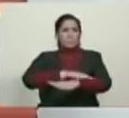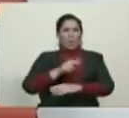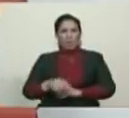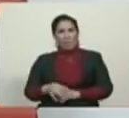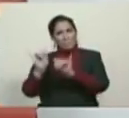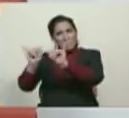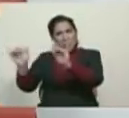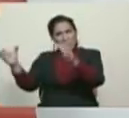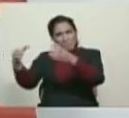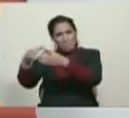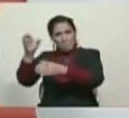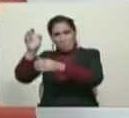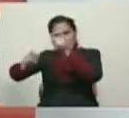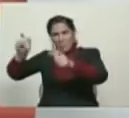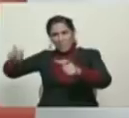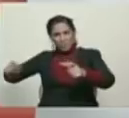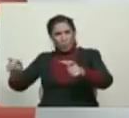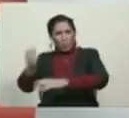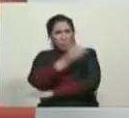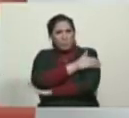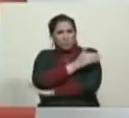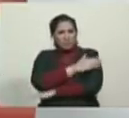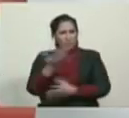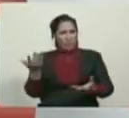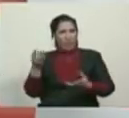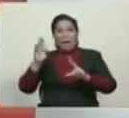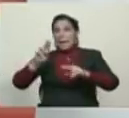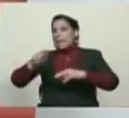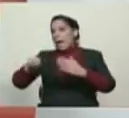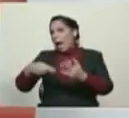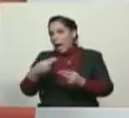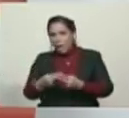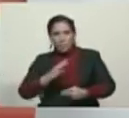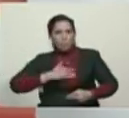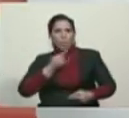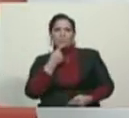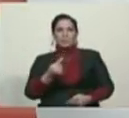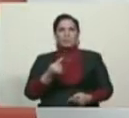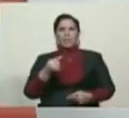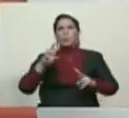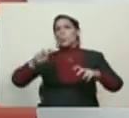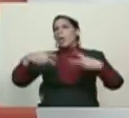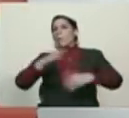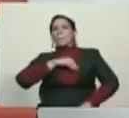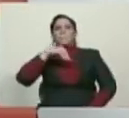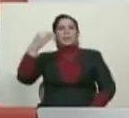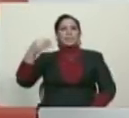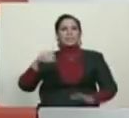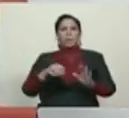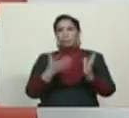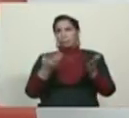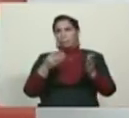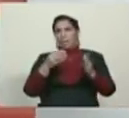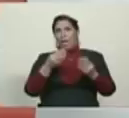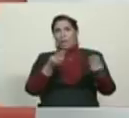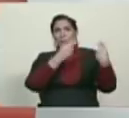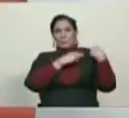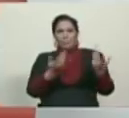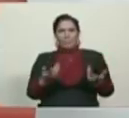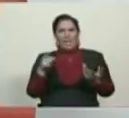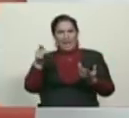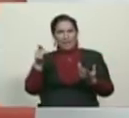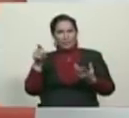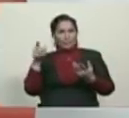Nadie puede decir aquí que la nueva esperanza del liderazgo opositor lo representa Guaidó. Bueno, quien lo diga se está autoengañando.